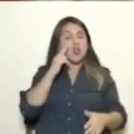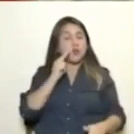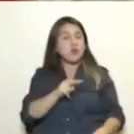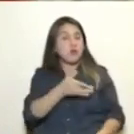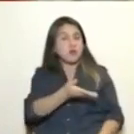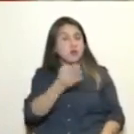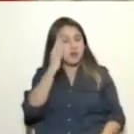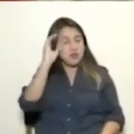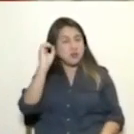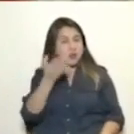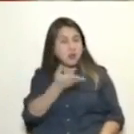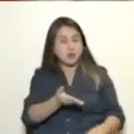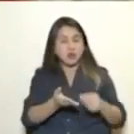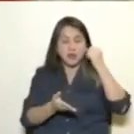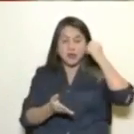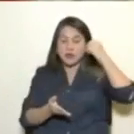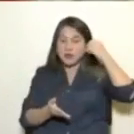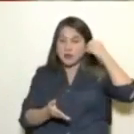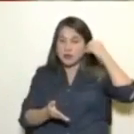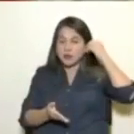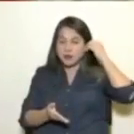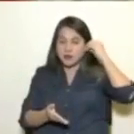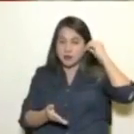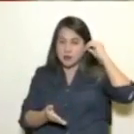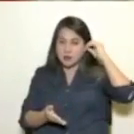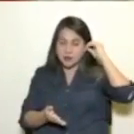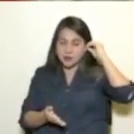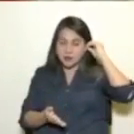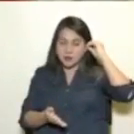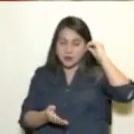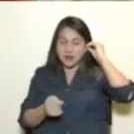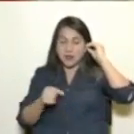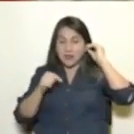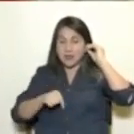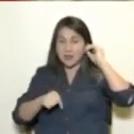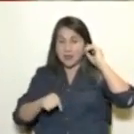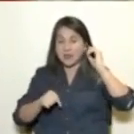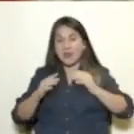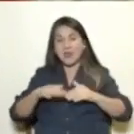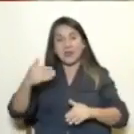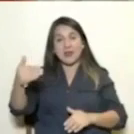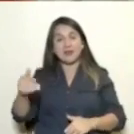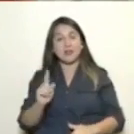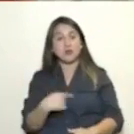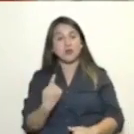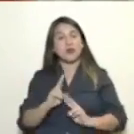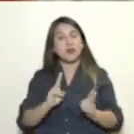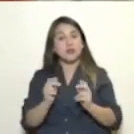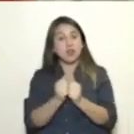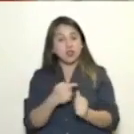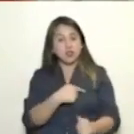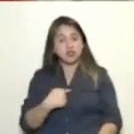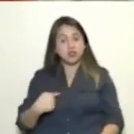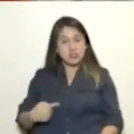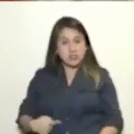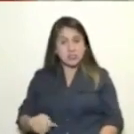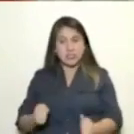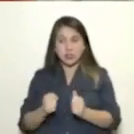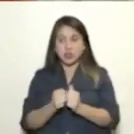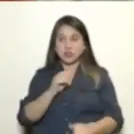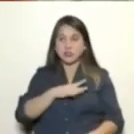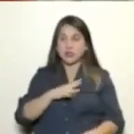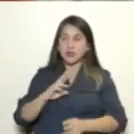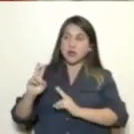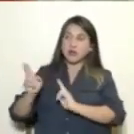internacional en relación a estos mismos temas que usted está planteando de aquí en adelante? Nuestra relación con China, Chile con China,